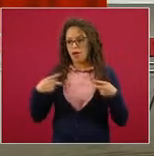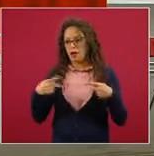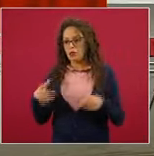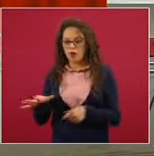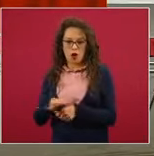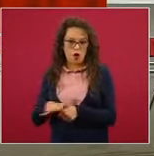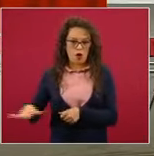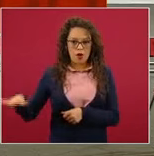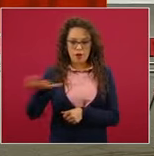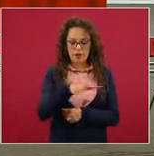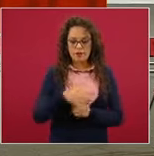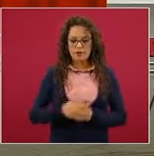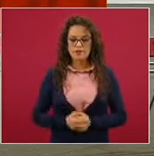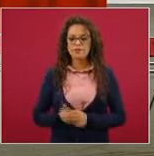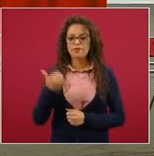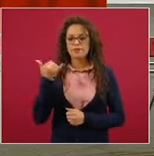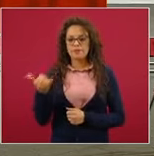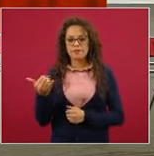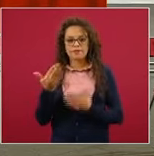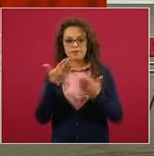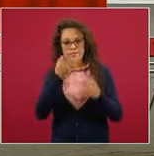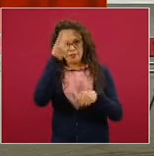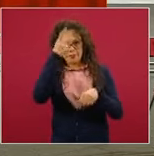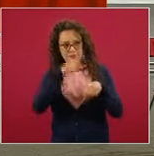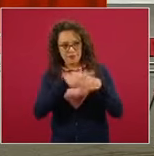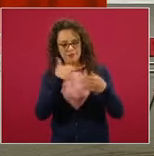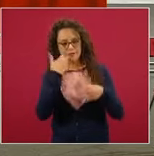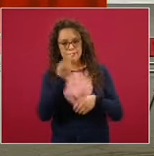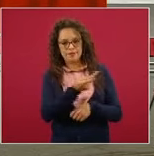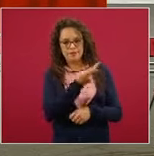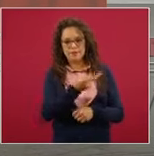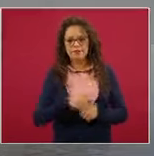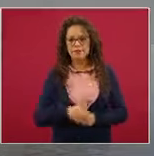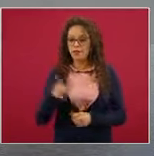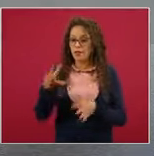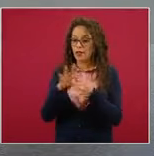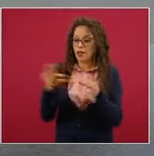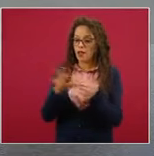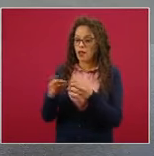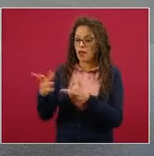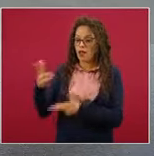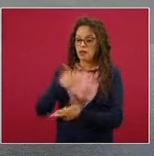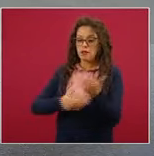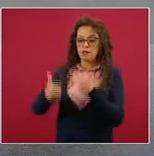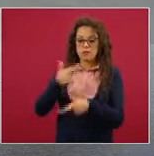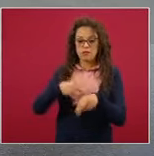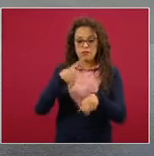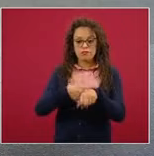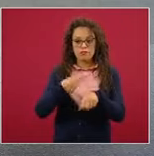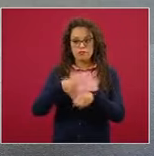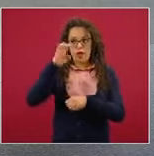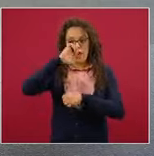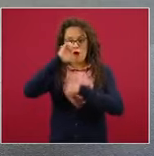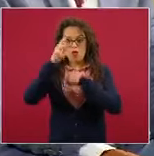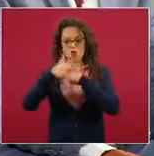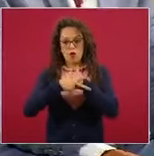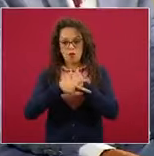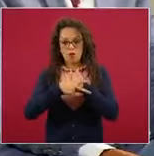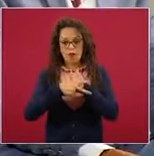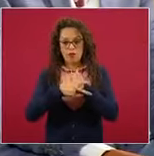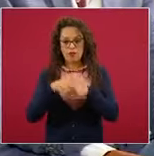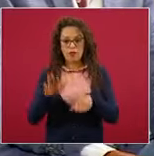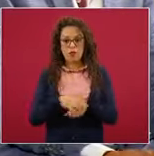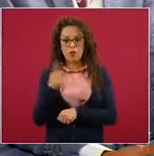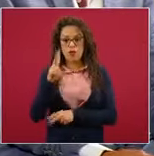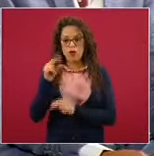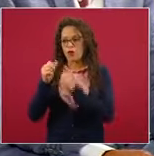alrededores? Y con usted, director, nos explicaba ahorita del rebrote en Europa por el confinamiento. ¿Qué debemos